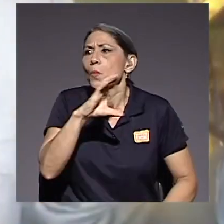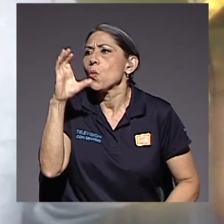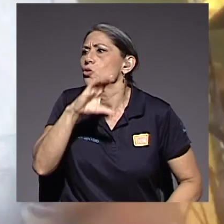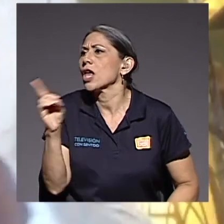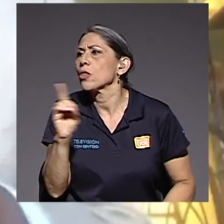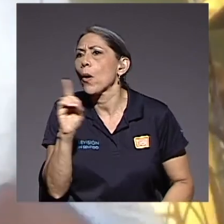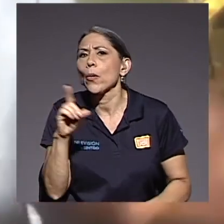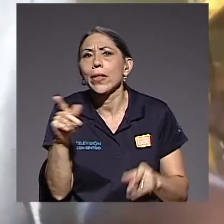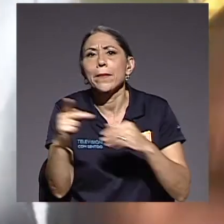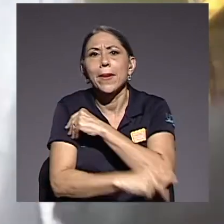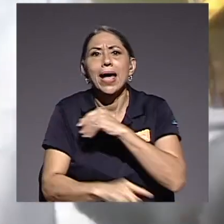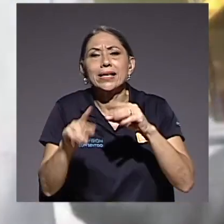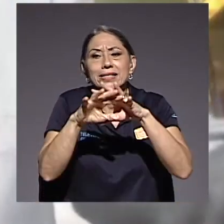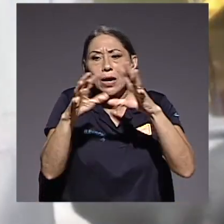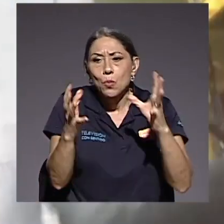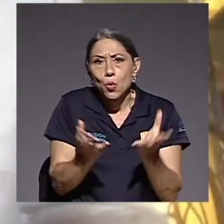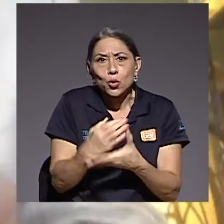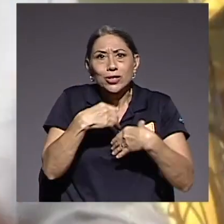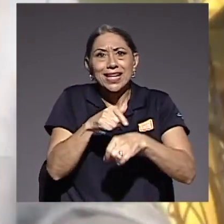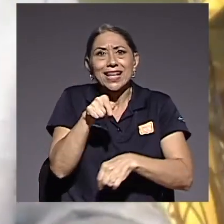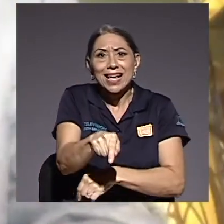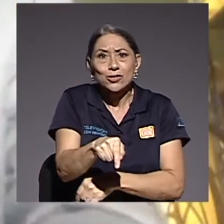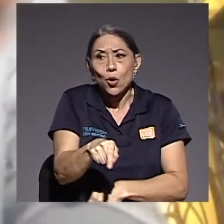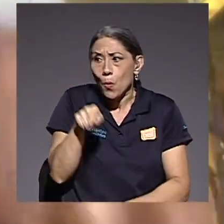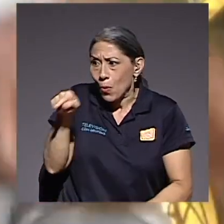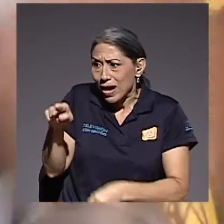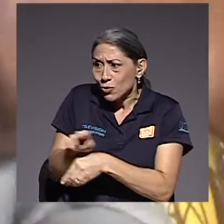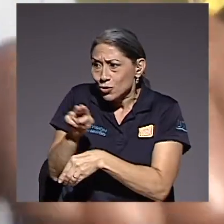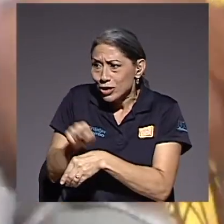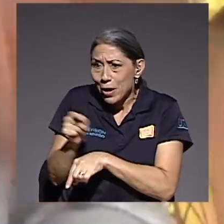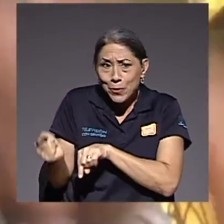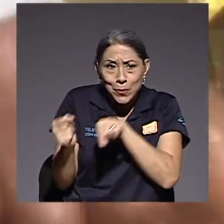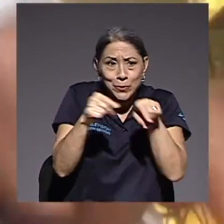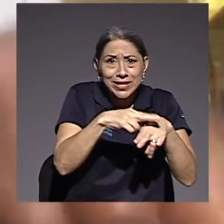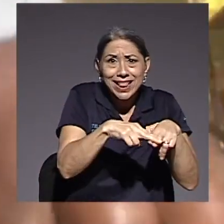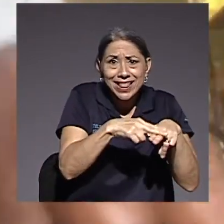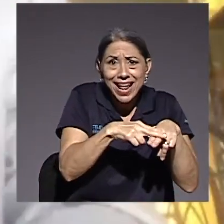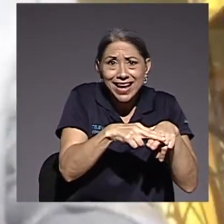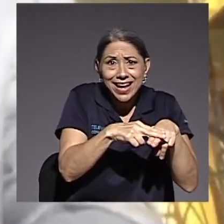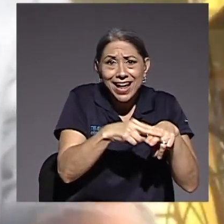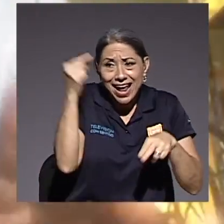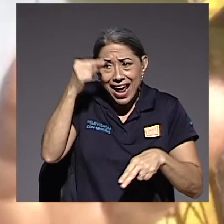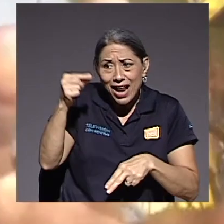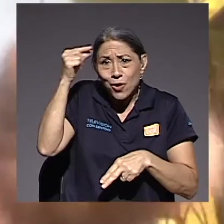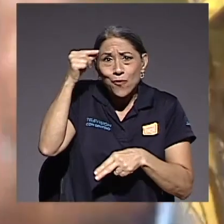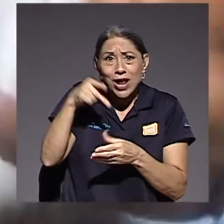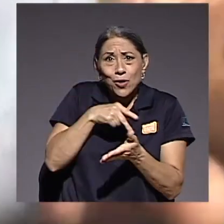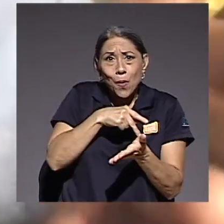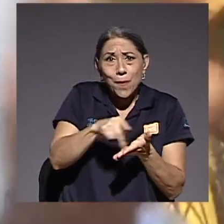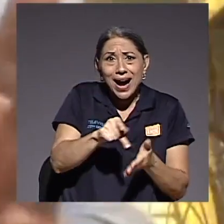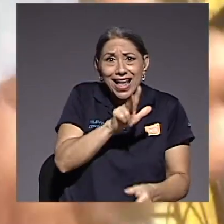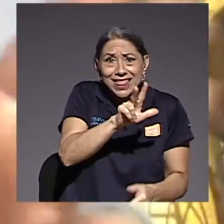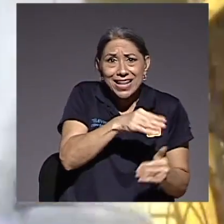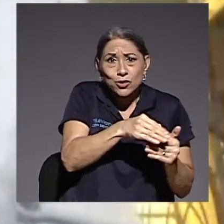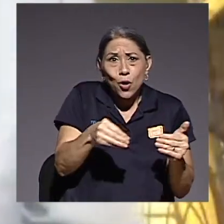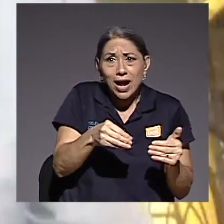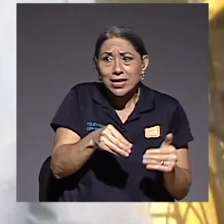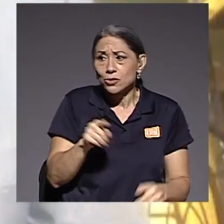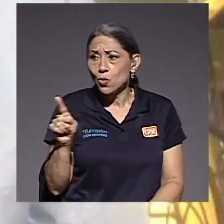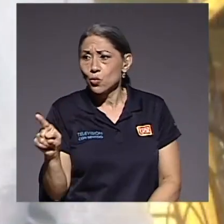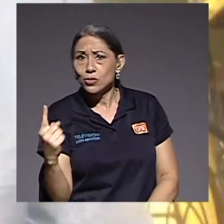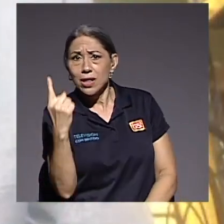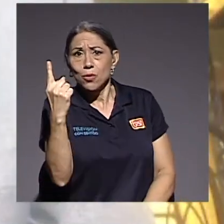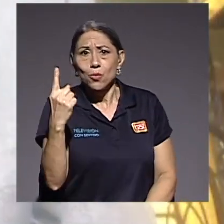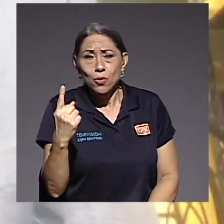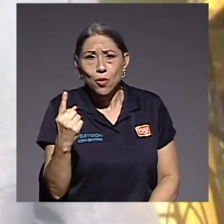exceso. El gobierno, porque usted se monta en el tren, el gobierno le paga por su concepto de que usted se monta $3. Usted me dirá, ¿de dónde sale